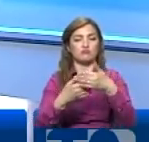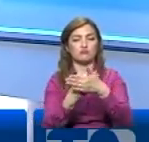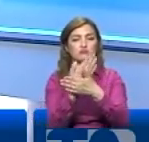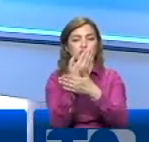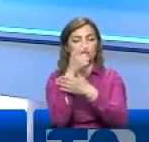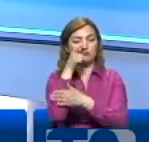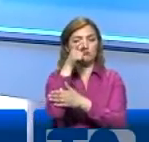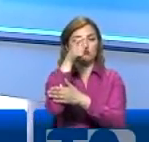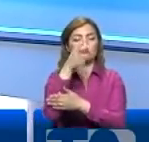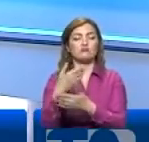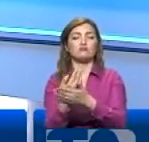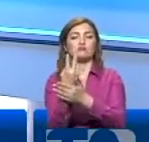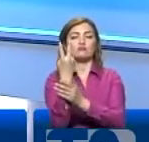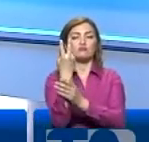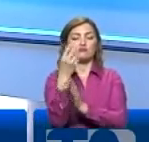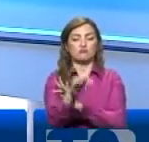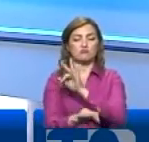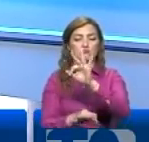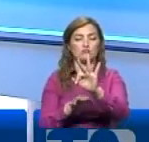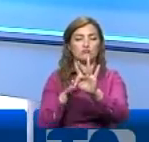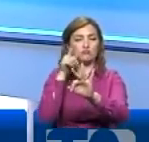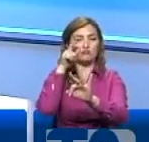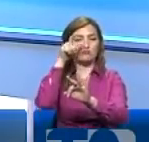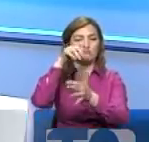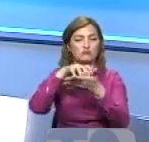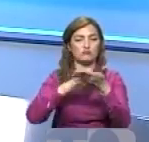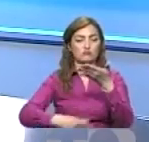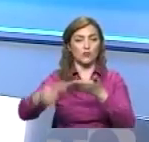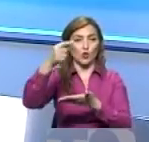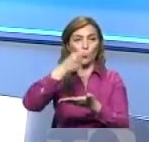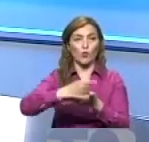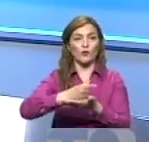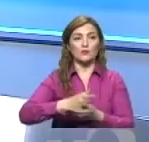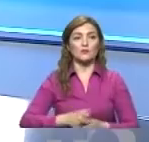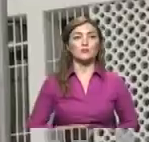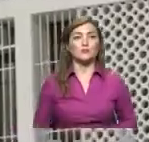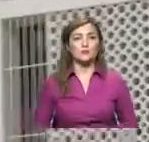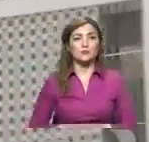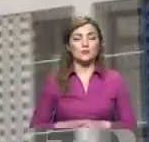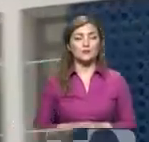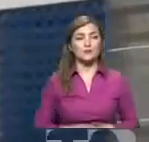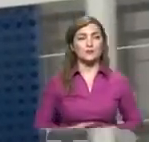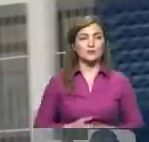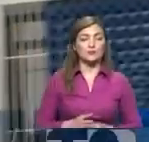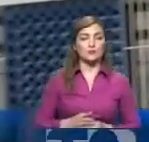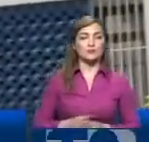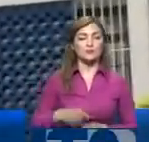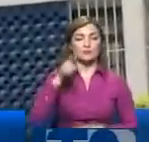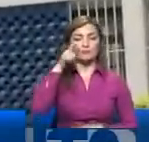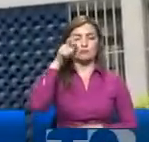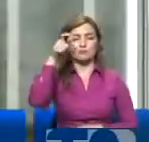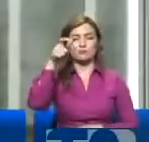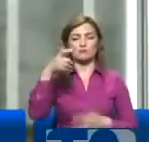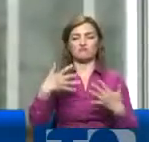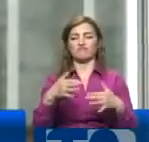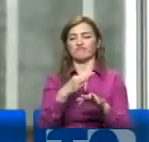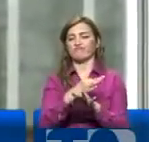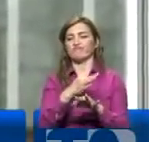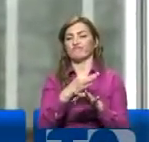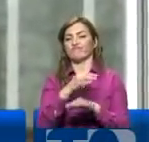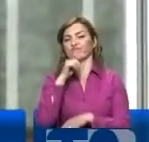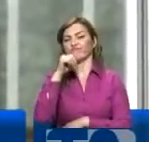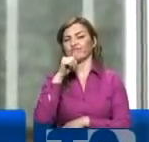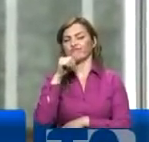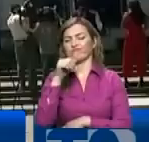agentes fiscales y fue reemplazada la fiscal provincial del Guayas. La Fiscalía aún está lejos de funcionar